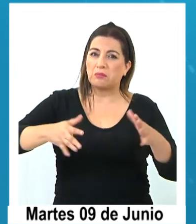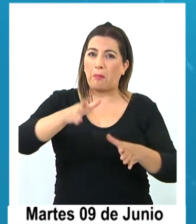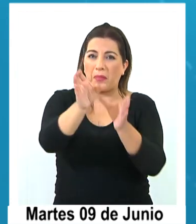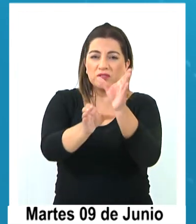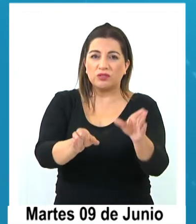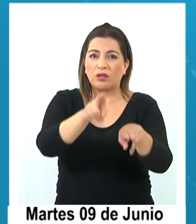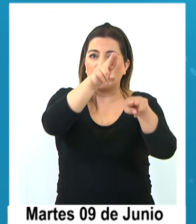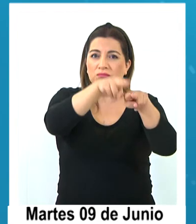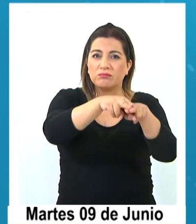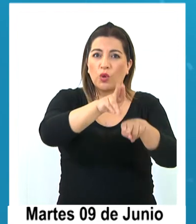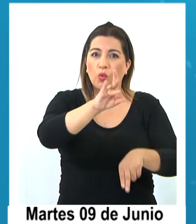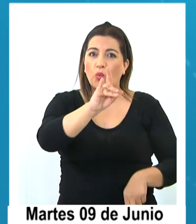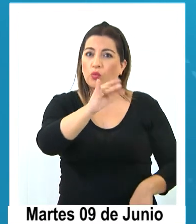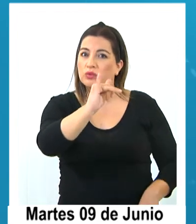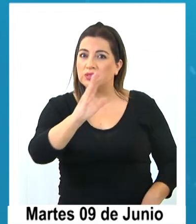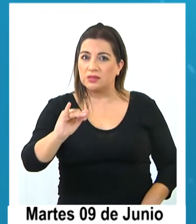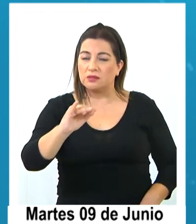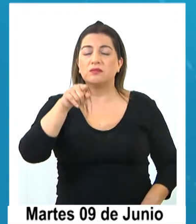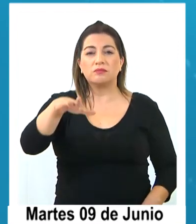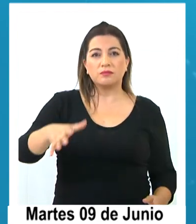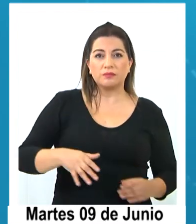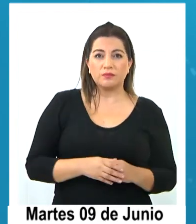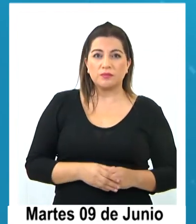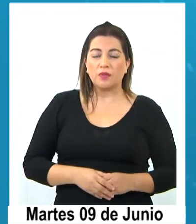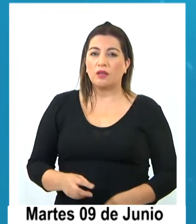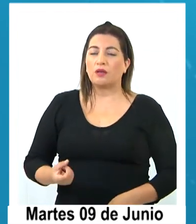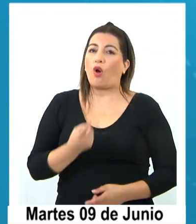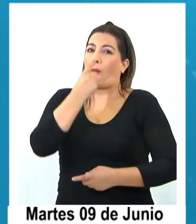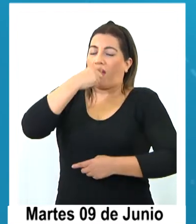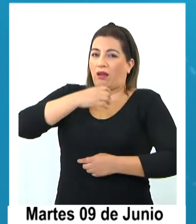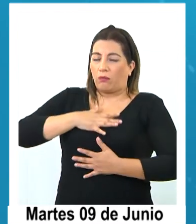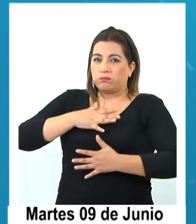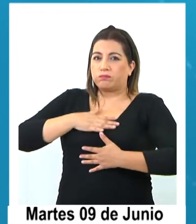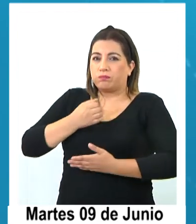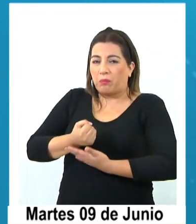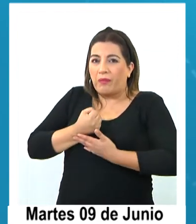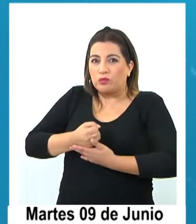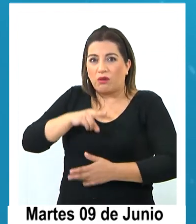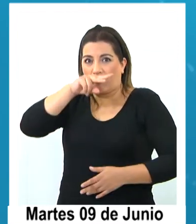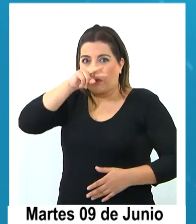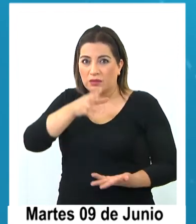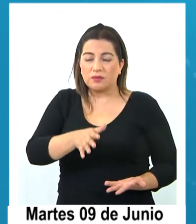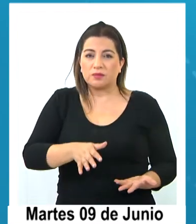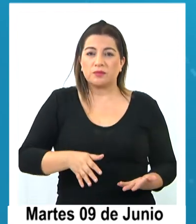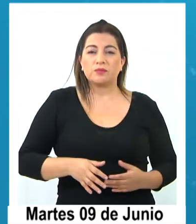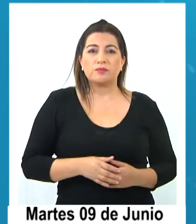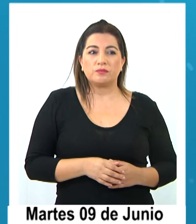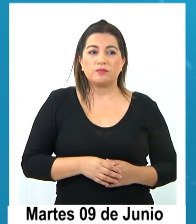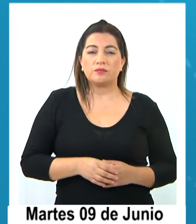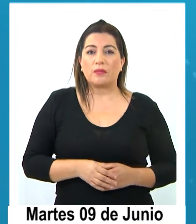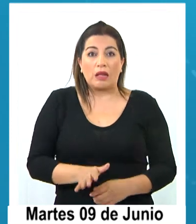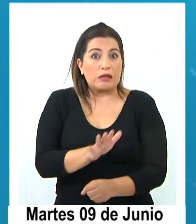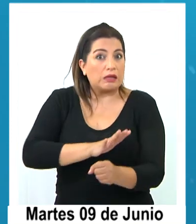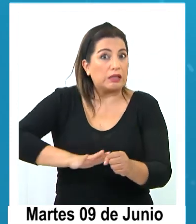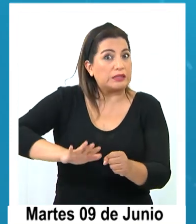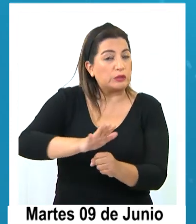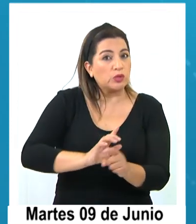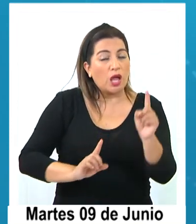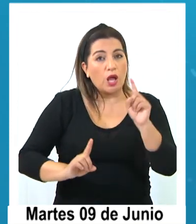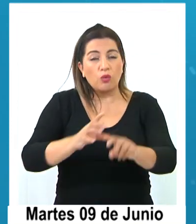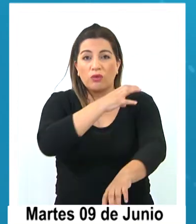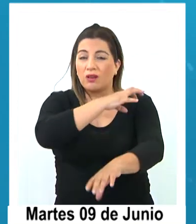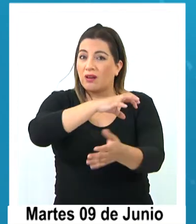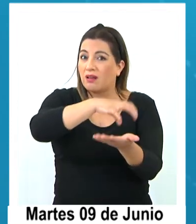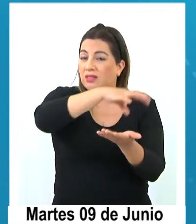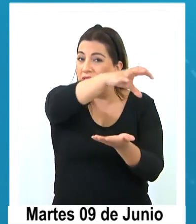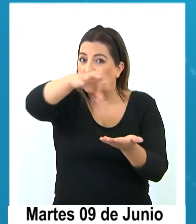personas en cuidados intensivos, ¿no? Con respiradores artificiales mecánicos, si la situación en